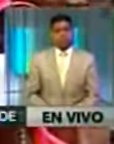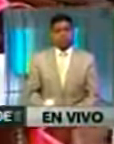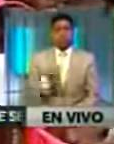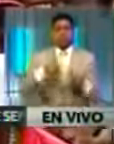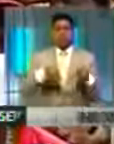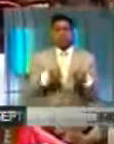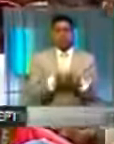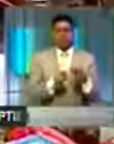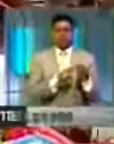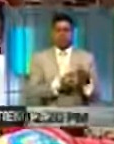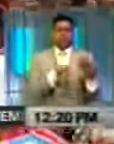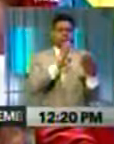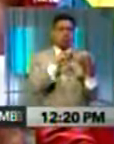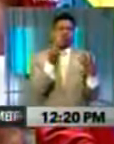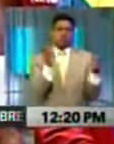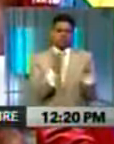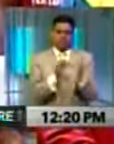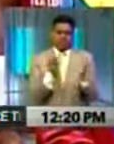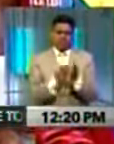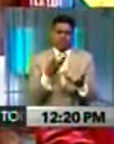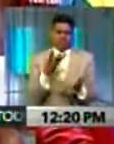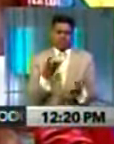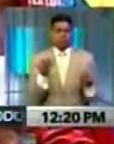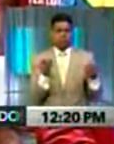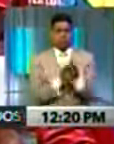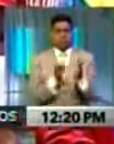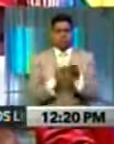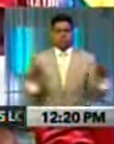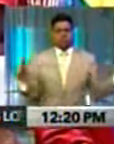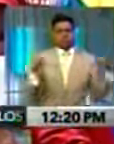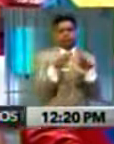repetida. Buscar de agrupar a la gente